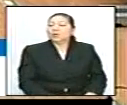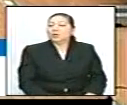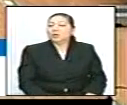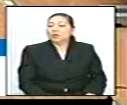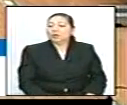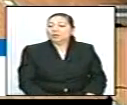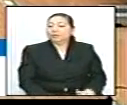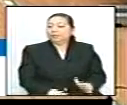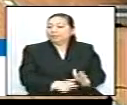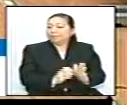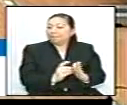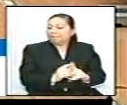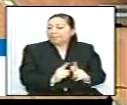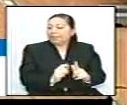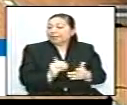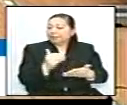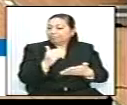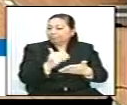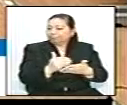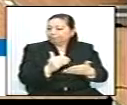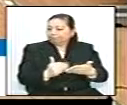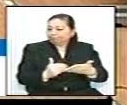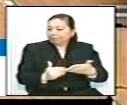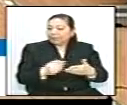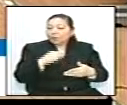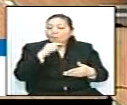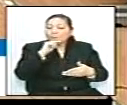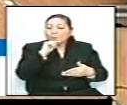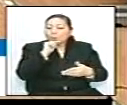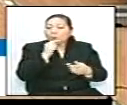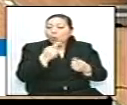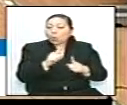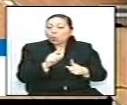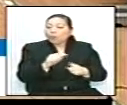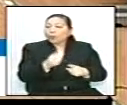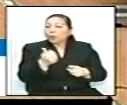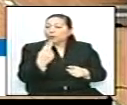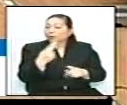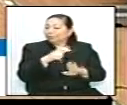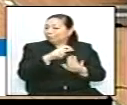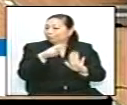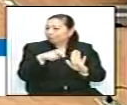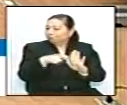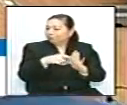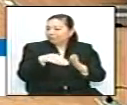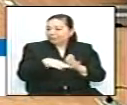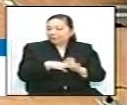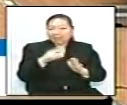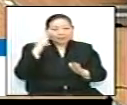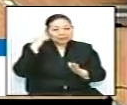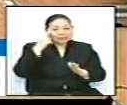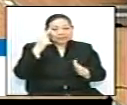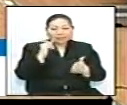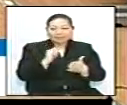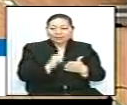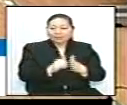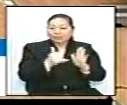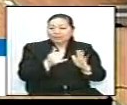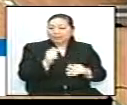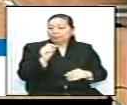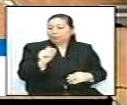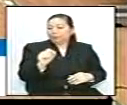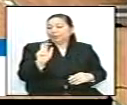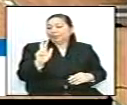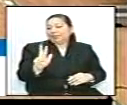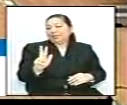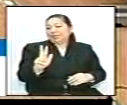a la legislación sobre la mujer. Y en cuanto a los otros dos planteamientos, nos incluyen razón que en el 6.3